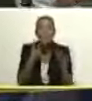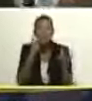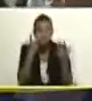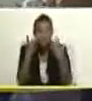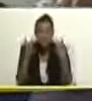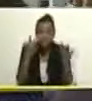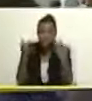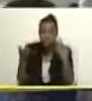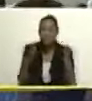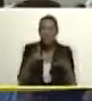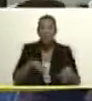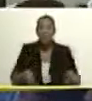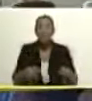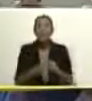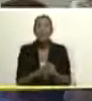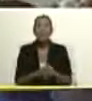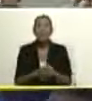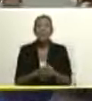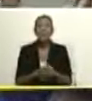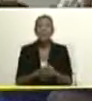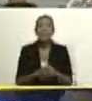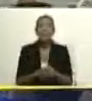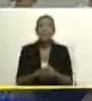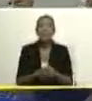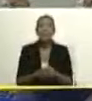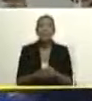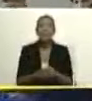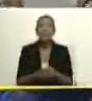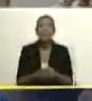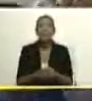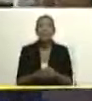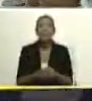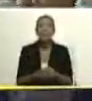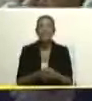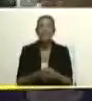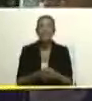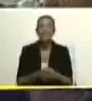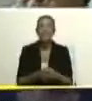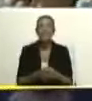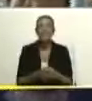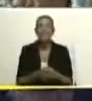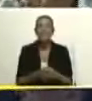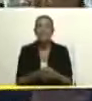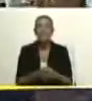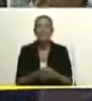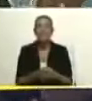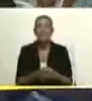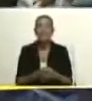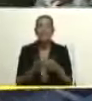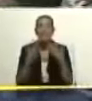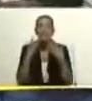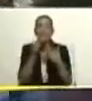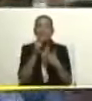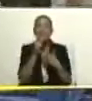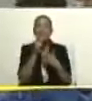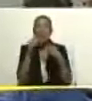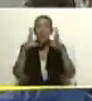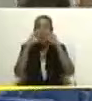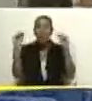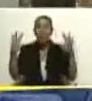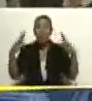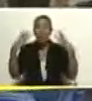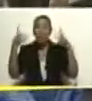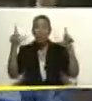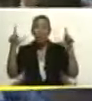¿verdad? Aquí, aquí, aquí, aquí en tapo aquí. Aquí en tapo aquí. ¿Ah? Aquí, salen todos. Y